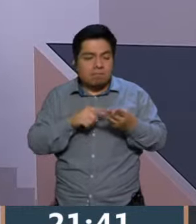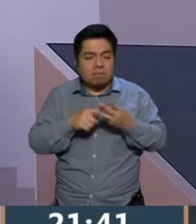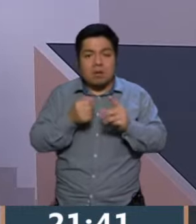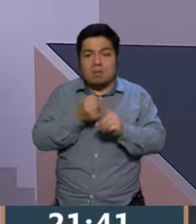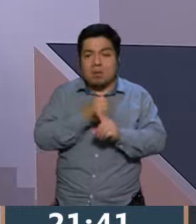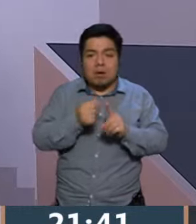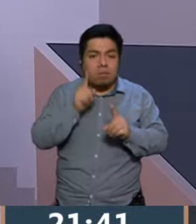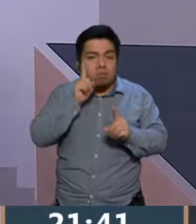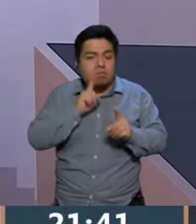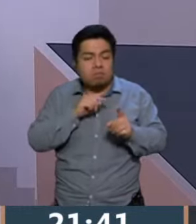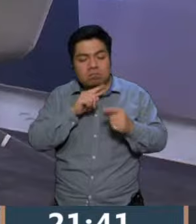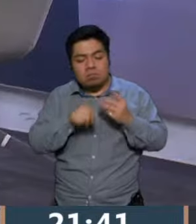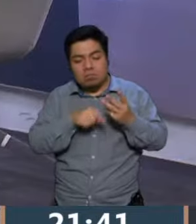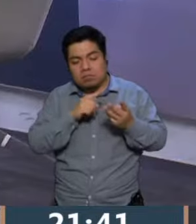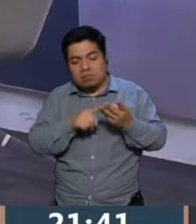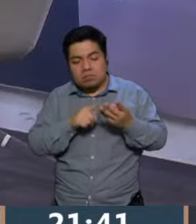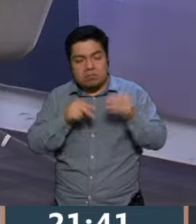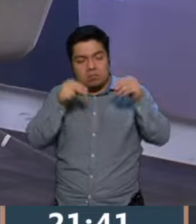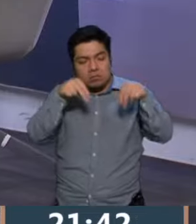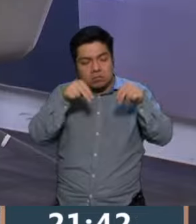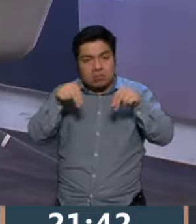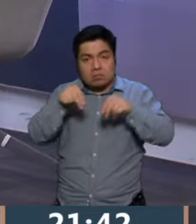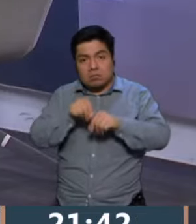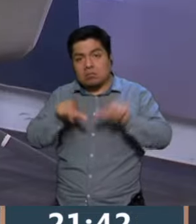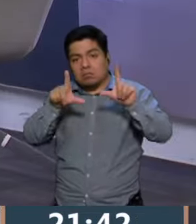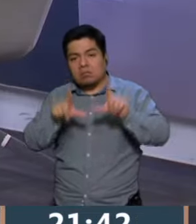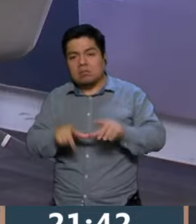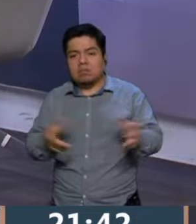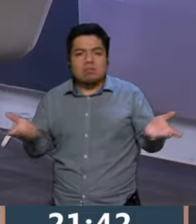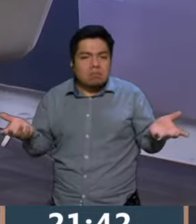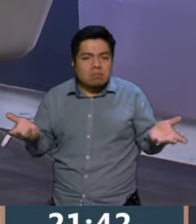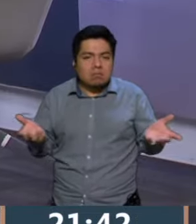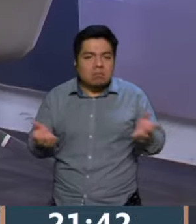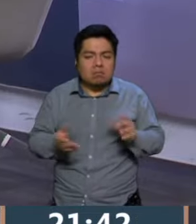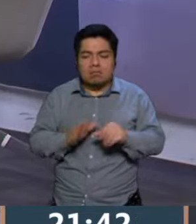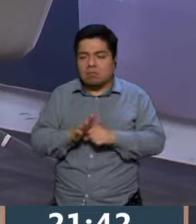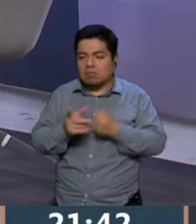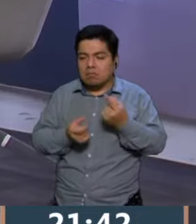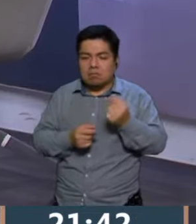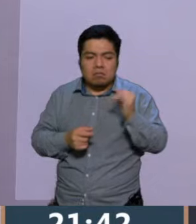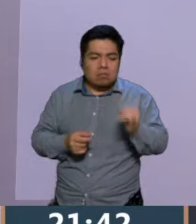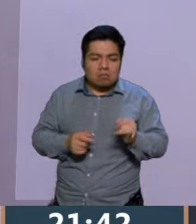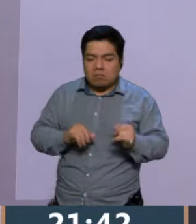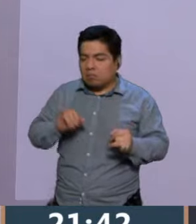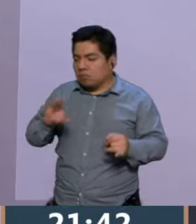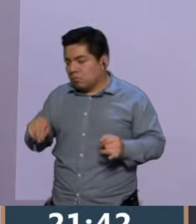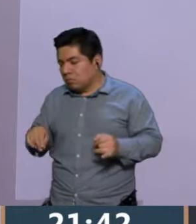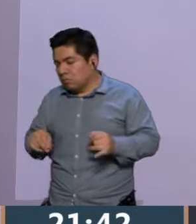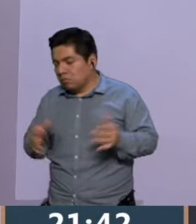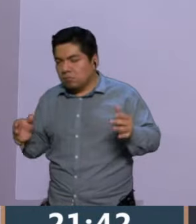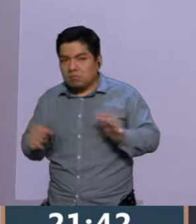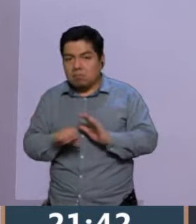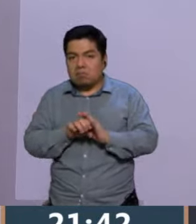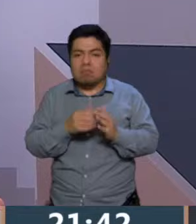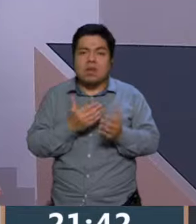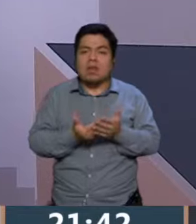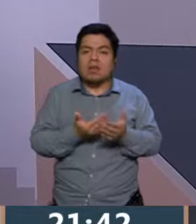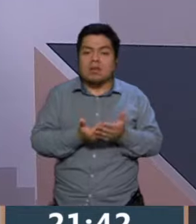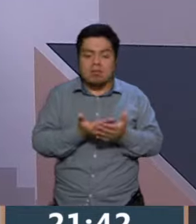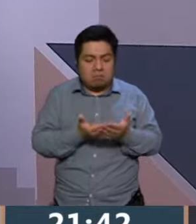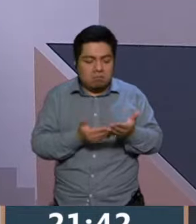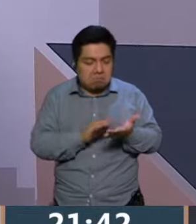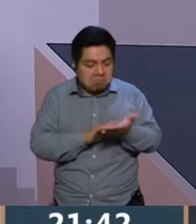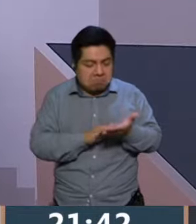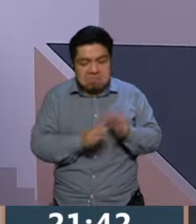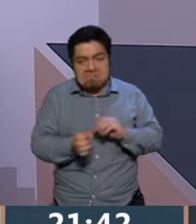de género y colocación de propaganda. Ok, entonces, ¿cuál es el criterio para sí admitir algunas y para desechar otras? Ah, bueno, cuando no hay elementos de prueba, se